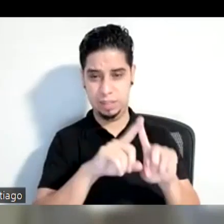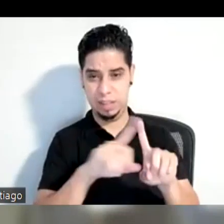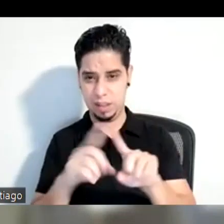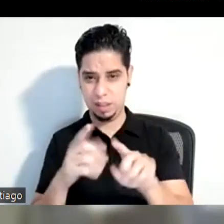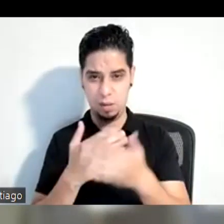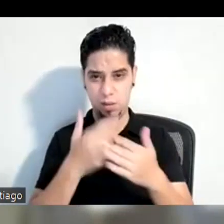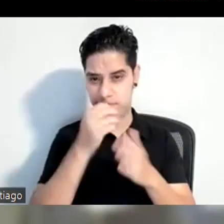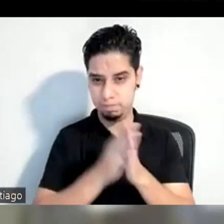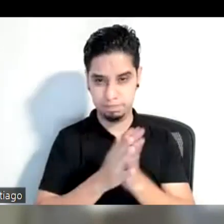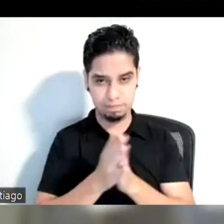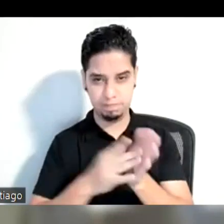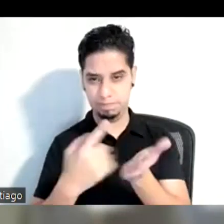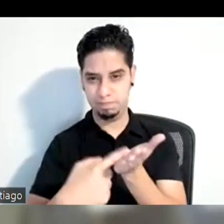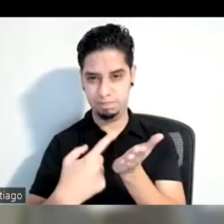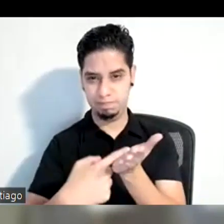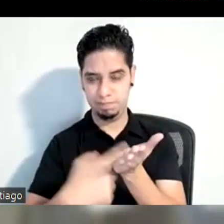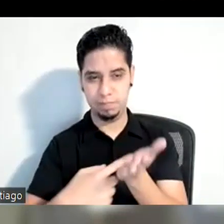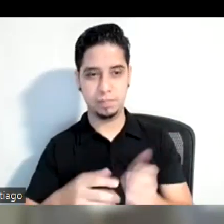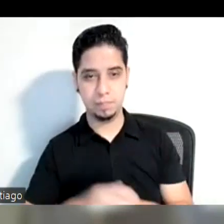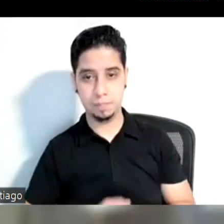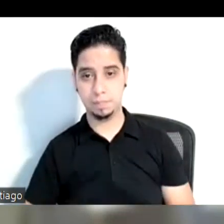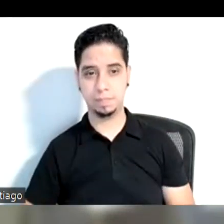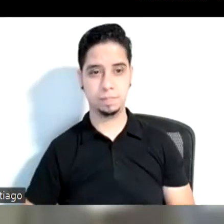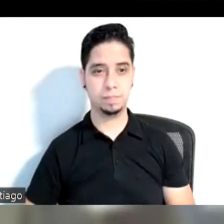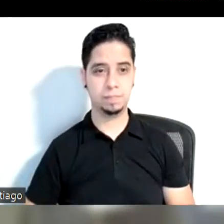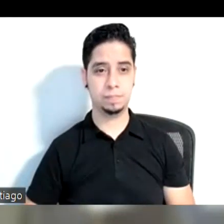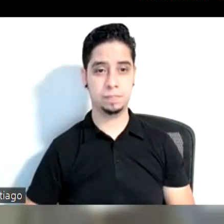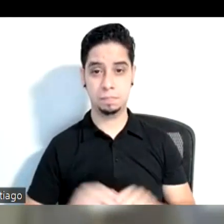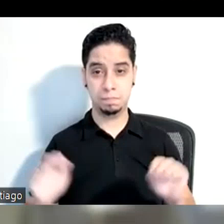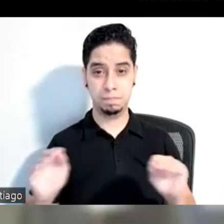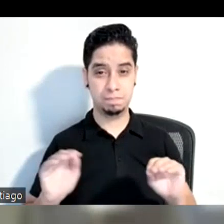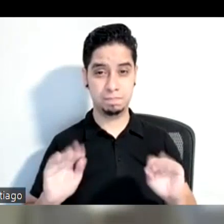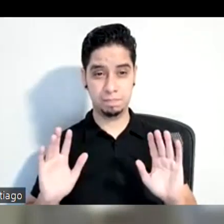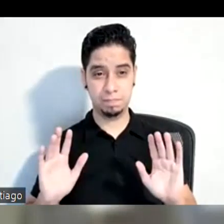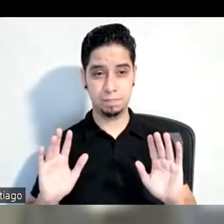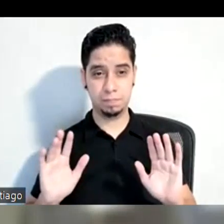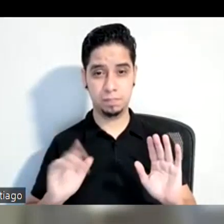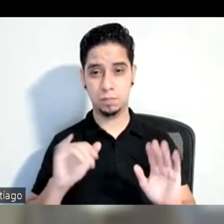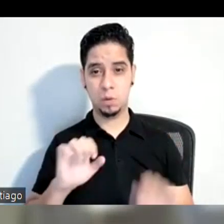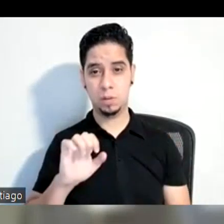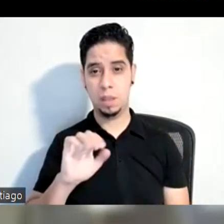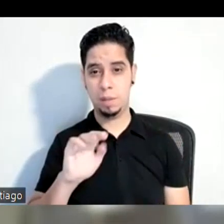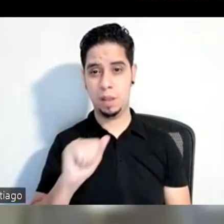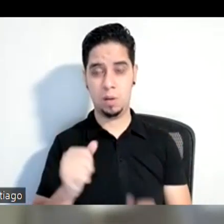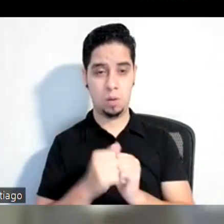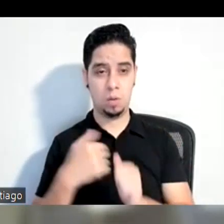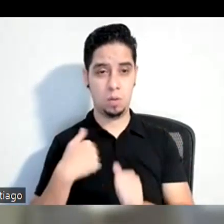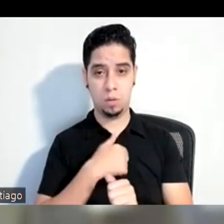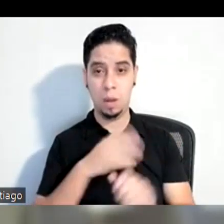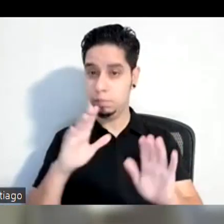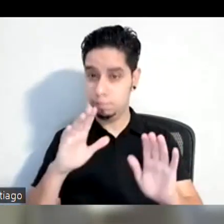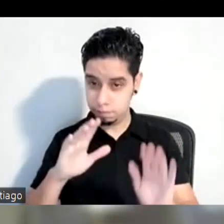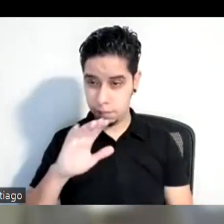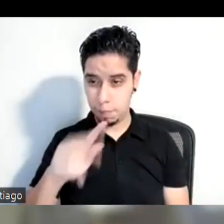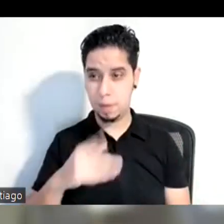interesantes. Así que bueno, nada. José Beltrán con nosotros, el doctor José Beltrán.